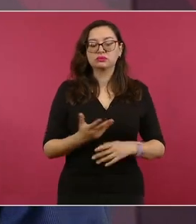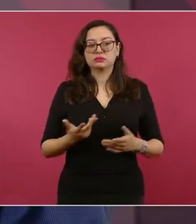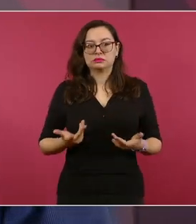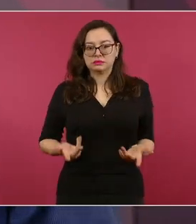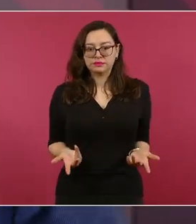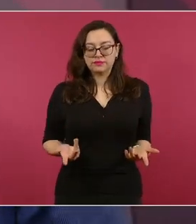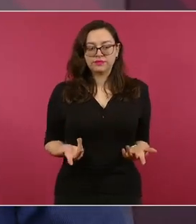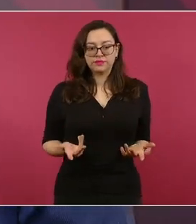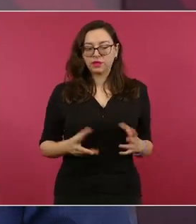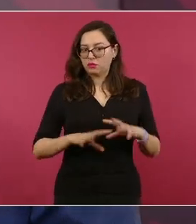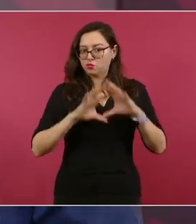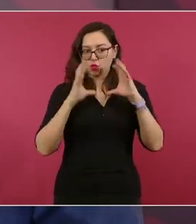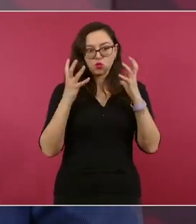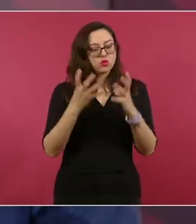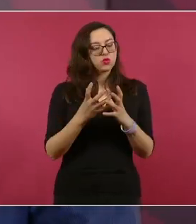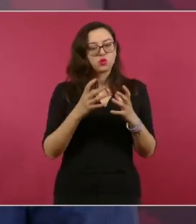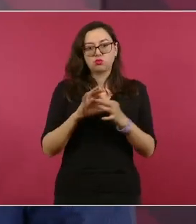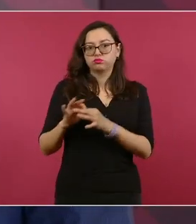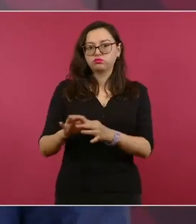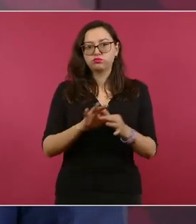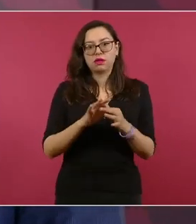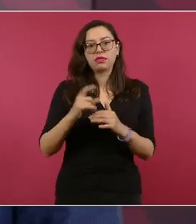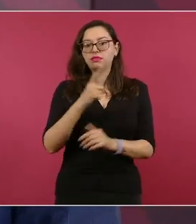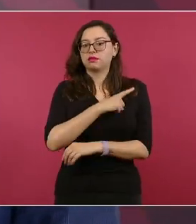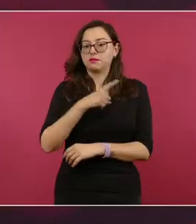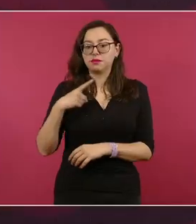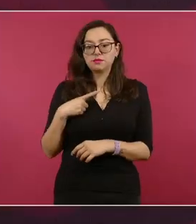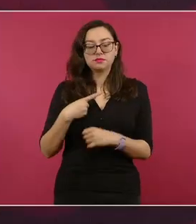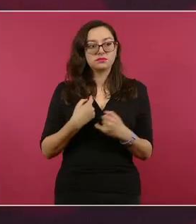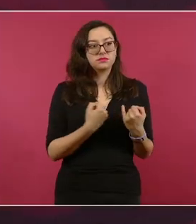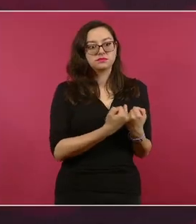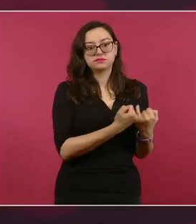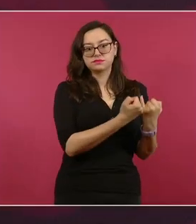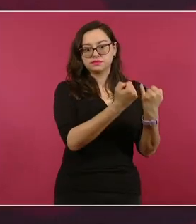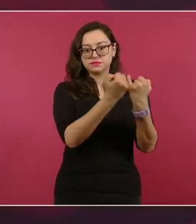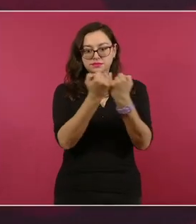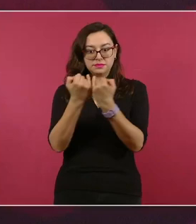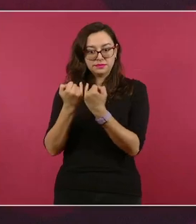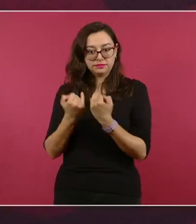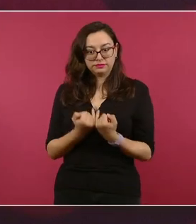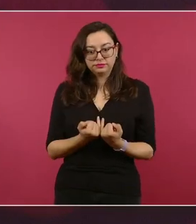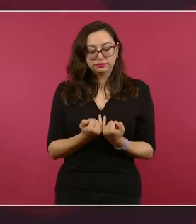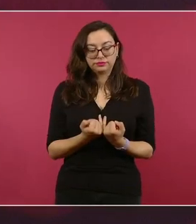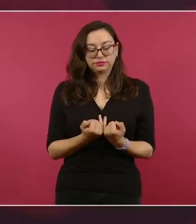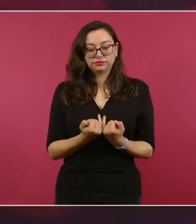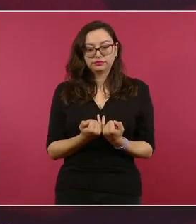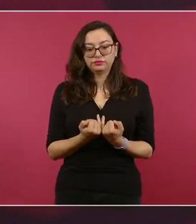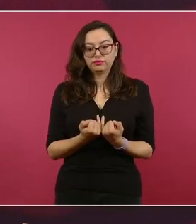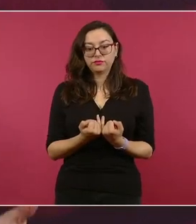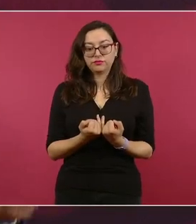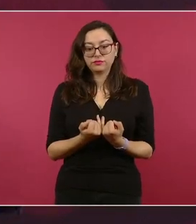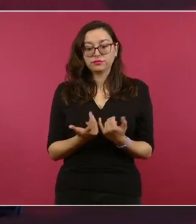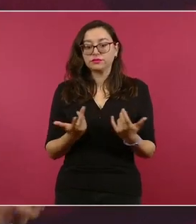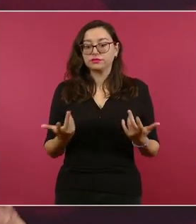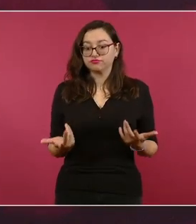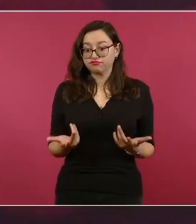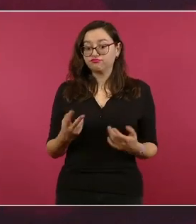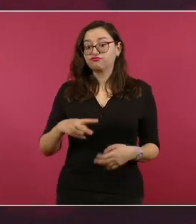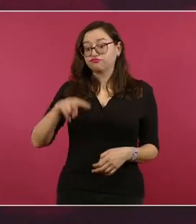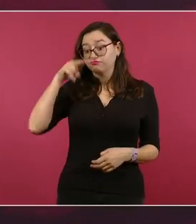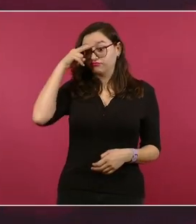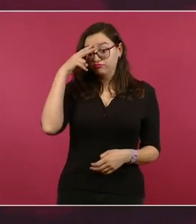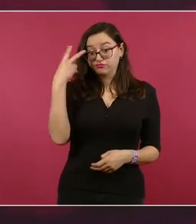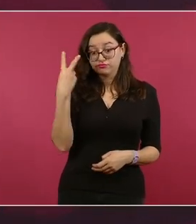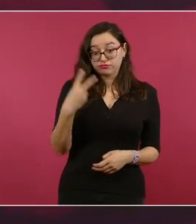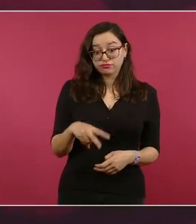países, a todos los pueblos del mundo. Entonces, México tiene pues una